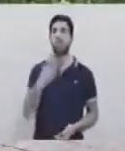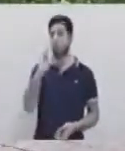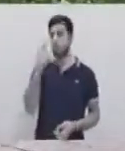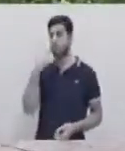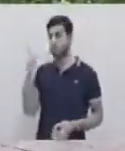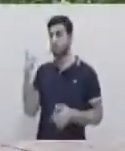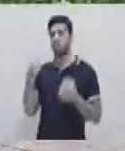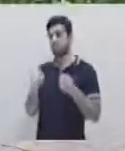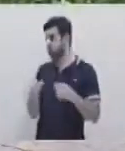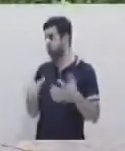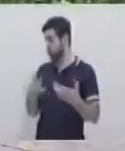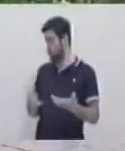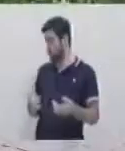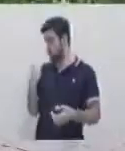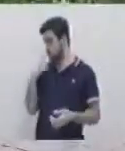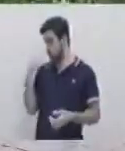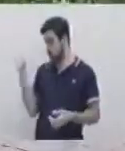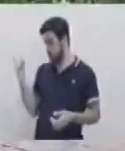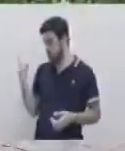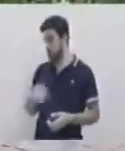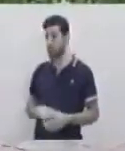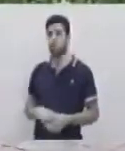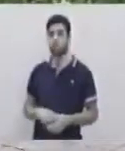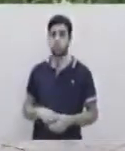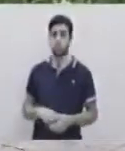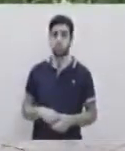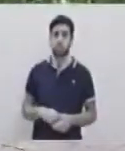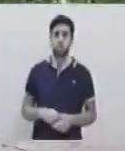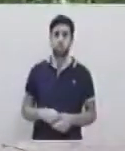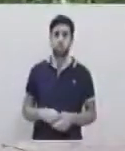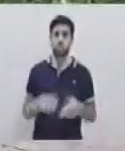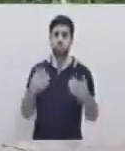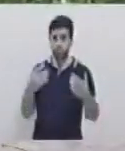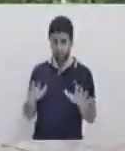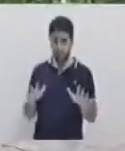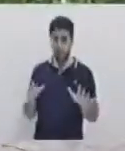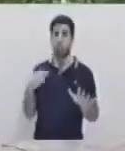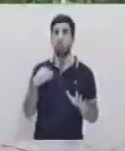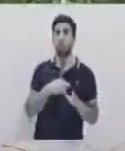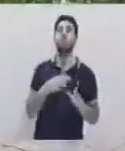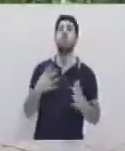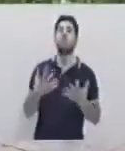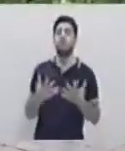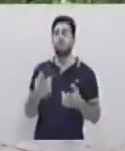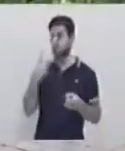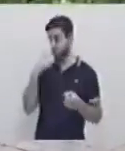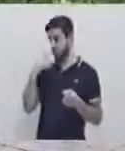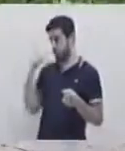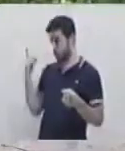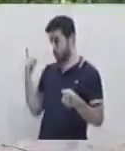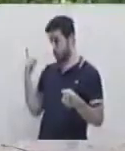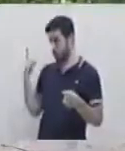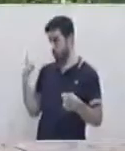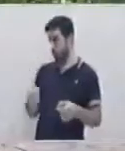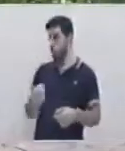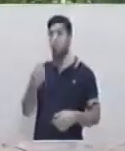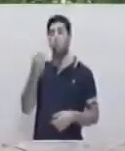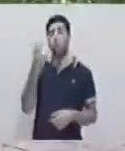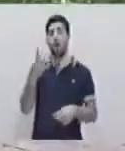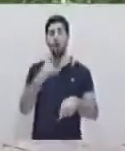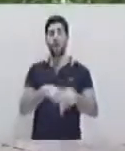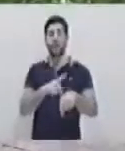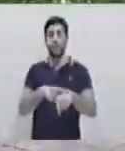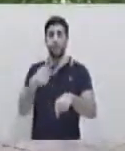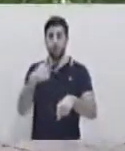y que hay varias pelotas. Voy a colocar abajo y vamos a ver cuánto tiempo me